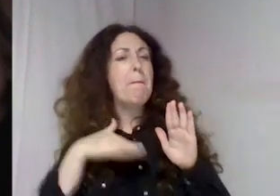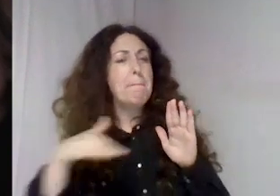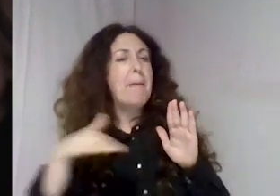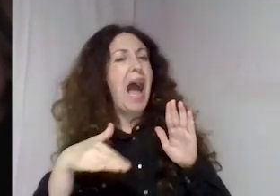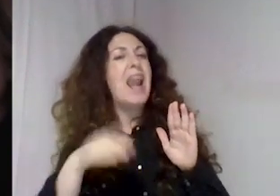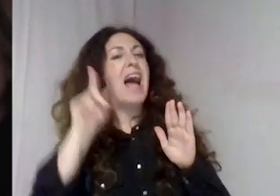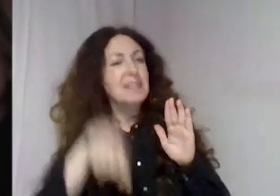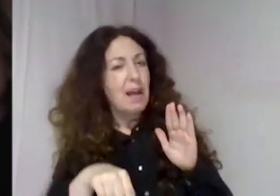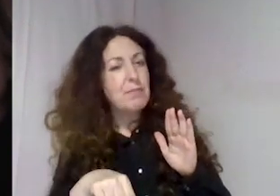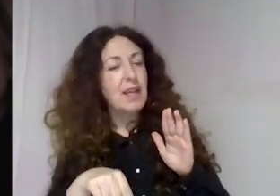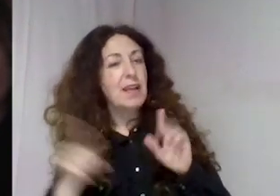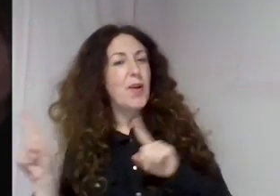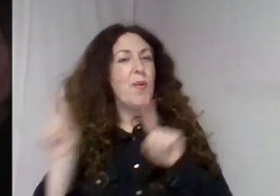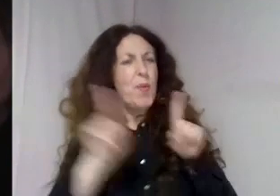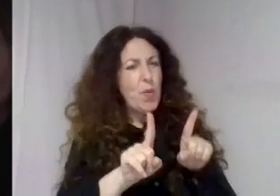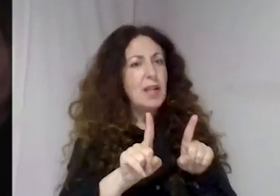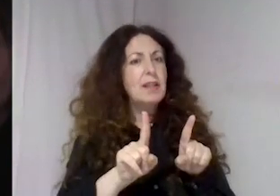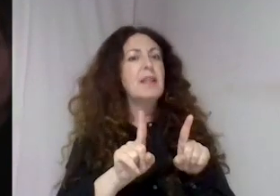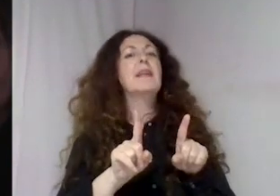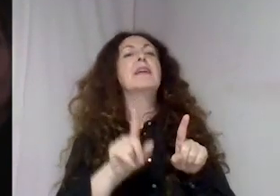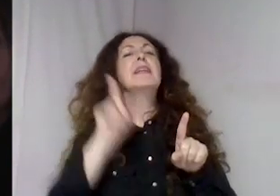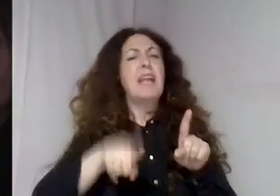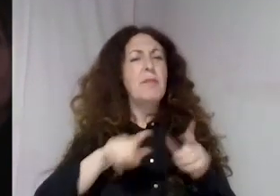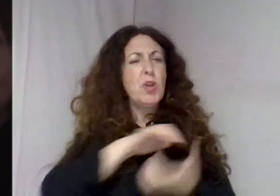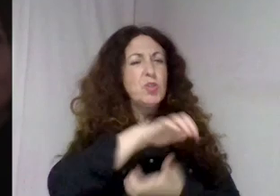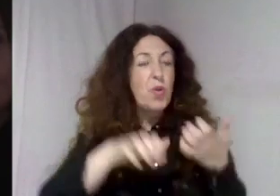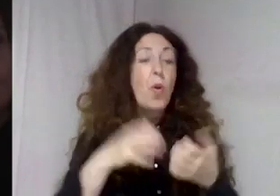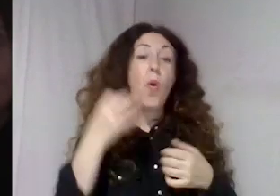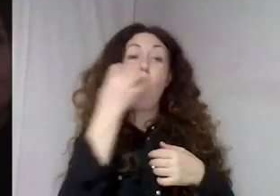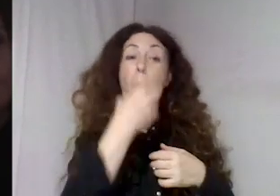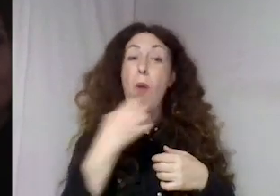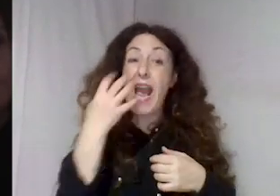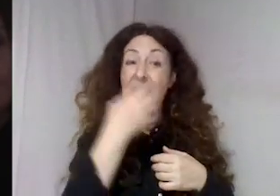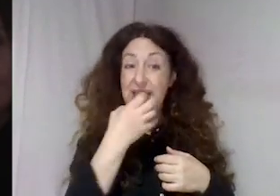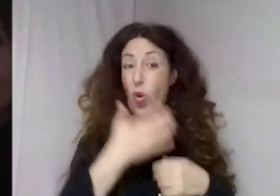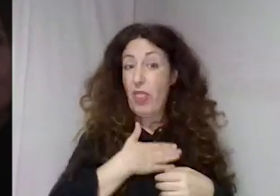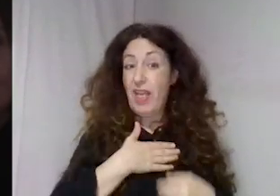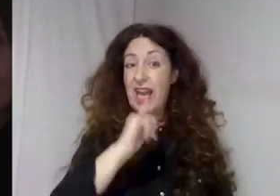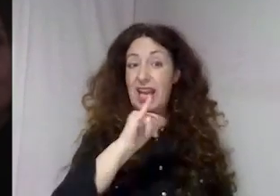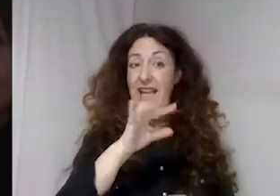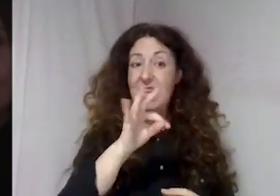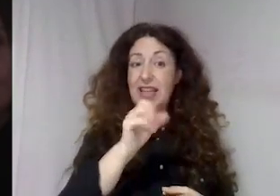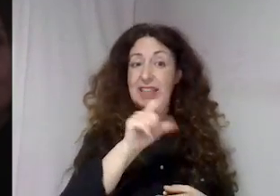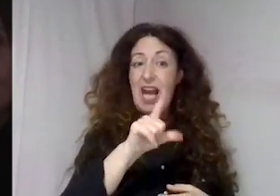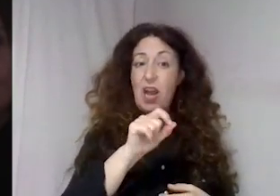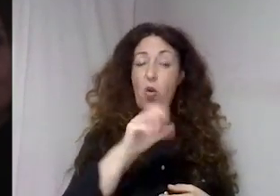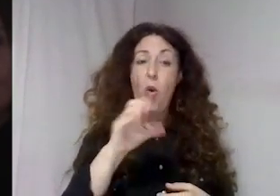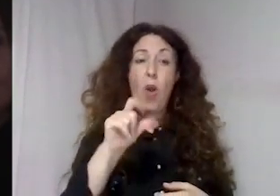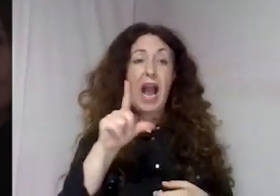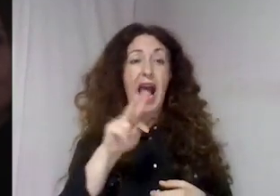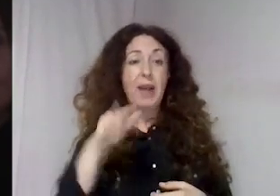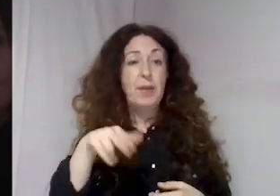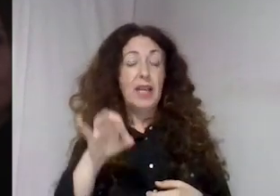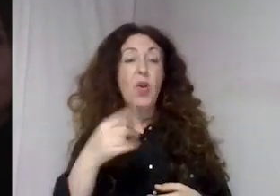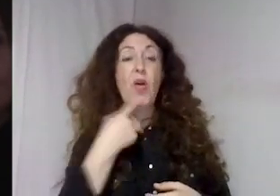Y vuelve de la guerra su parte buena, vuelve de la guerra buenísima, tan buena que es pura. Y